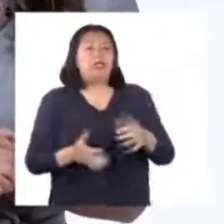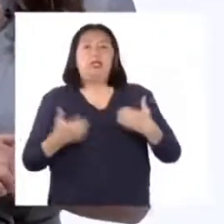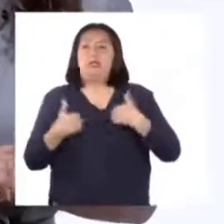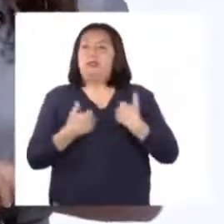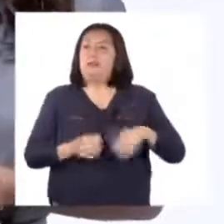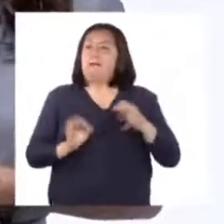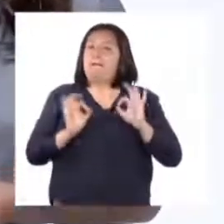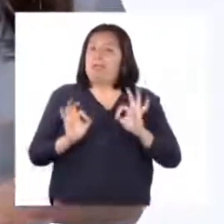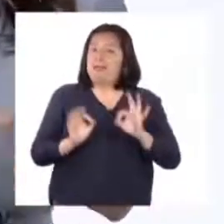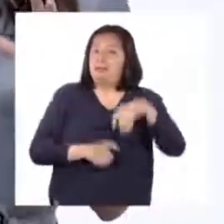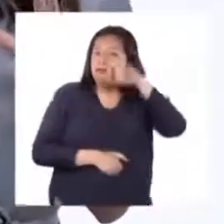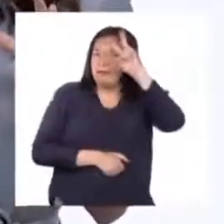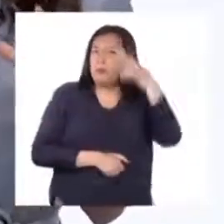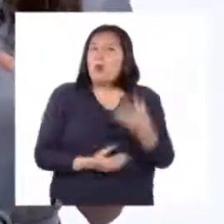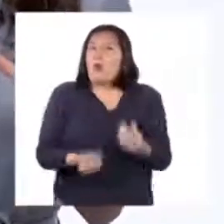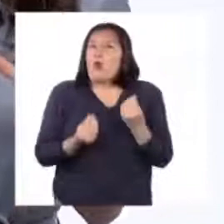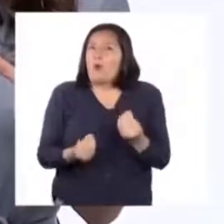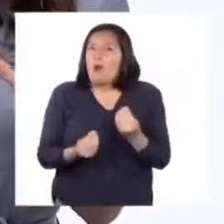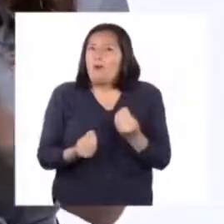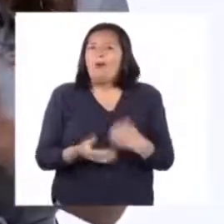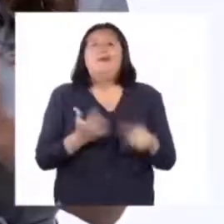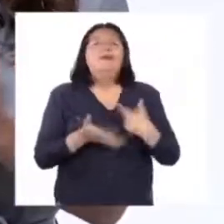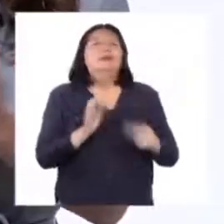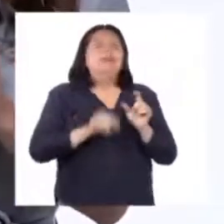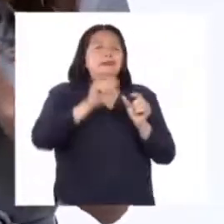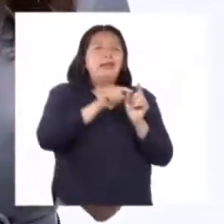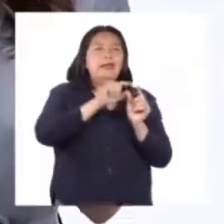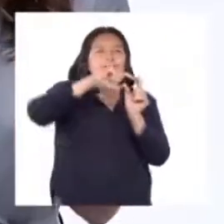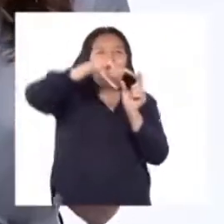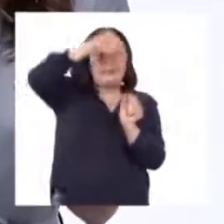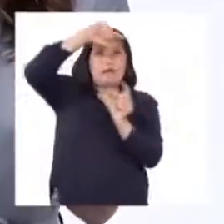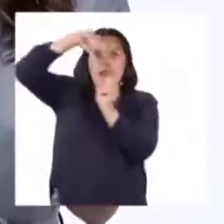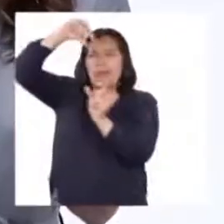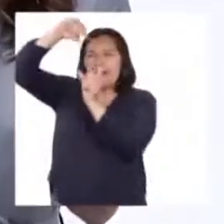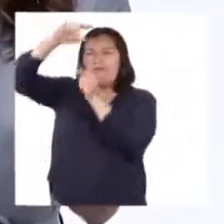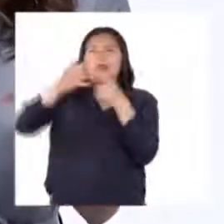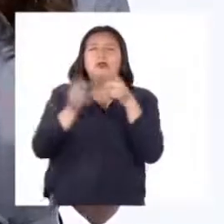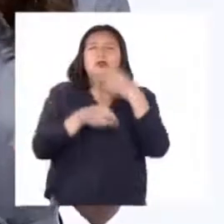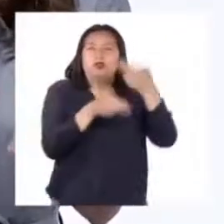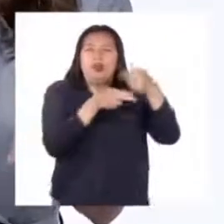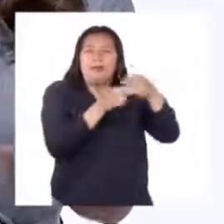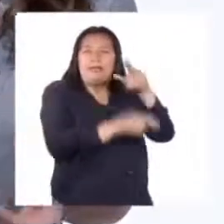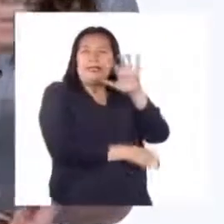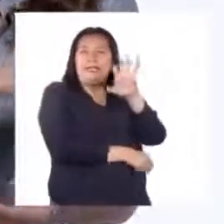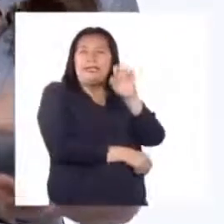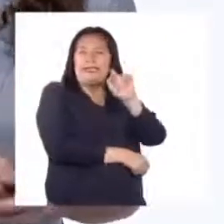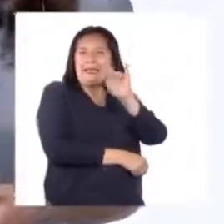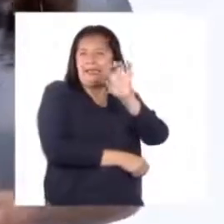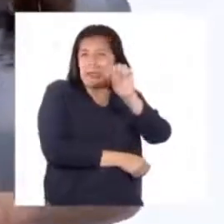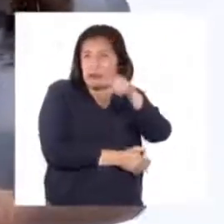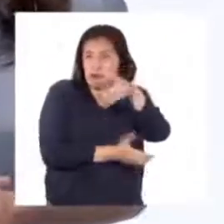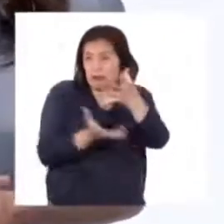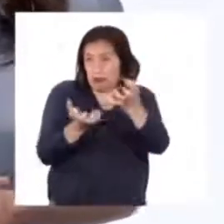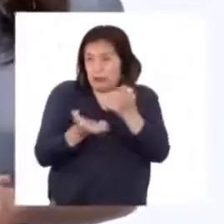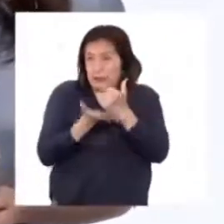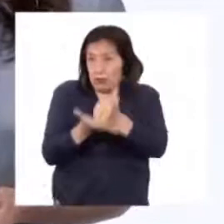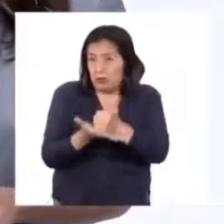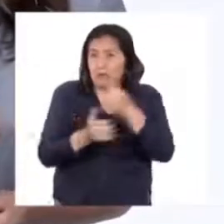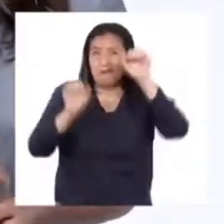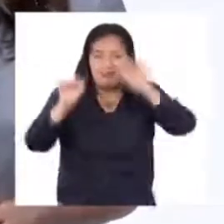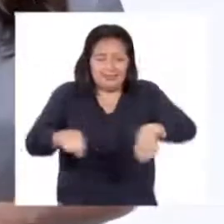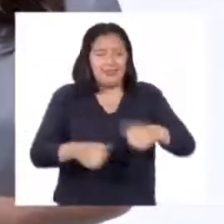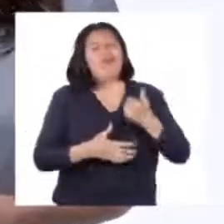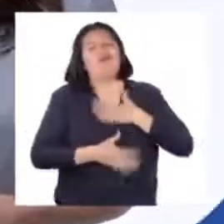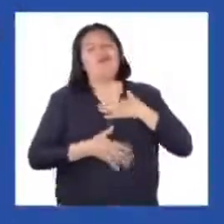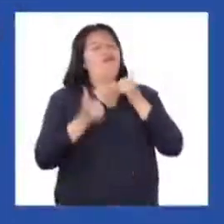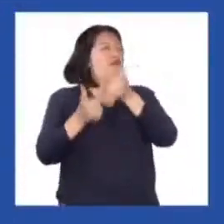Perú mediante la elaboración de gráficos estadísticos. ¿Quieres ayudarlos? Sí, esa es la actitud, chicas y chicos.